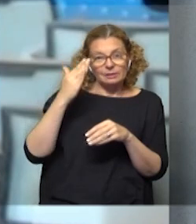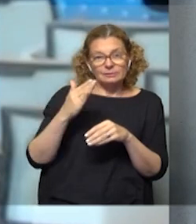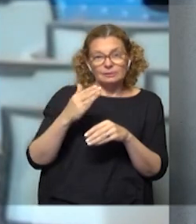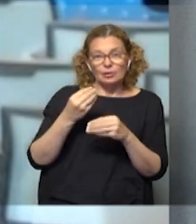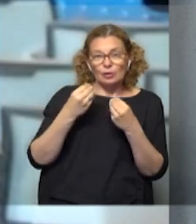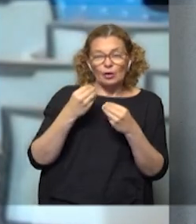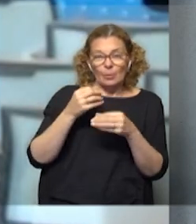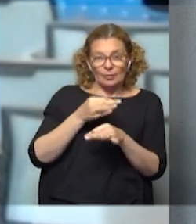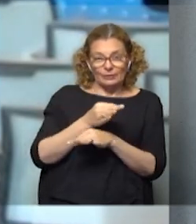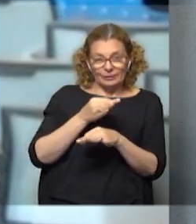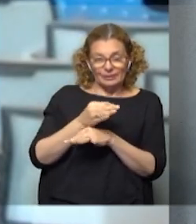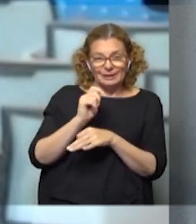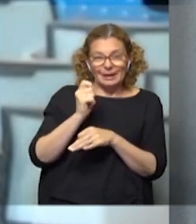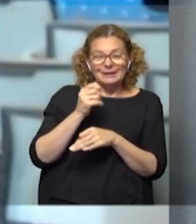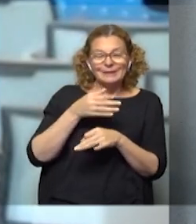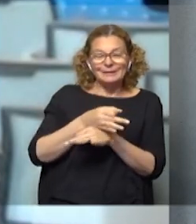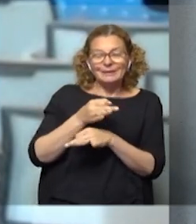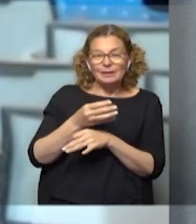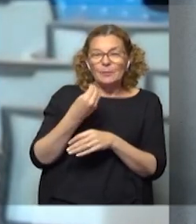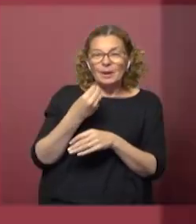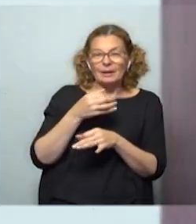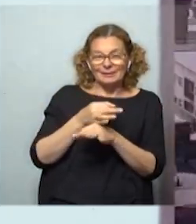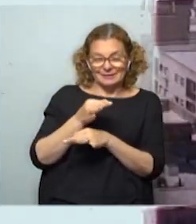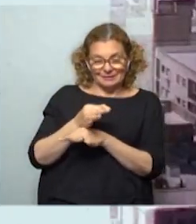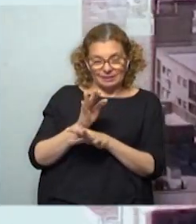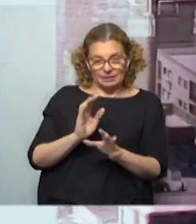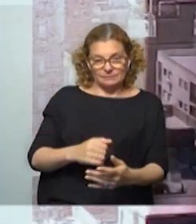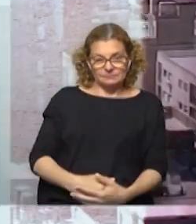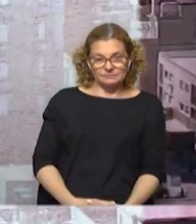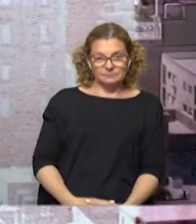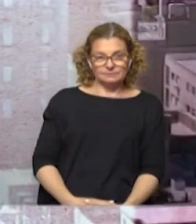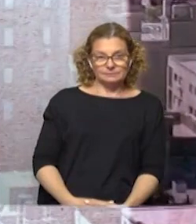Cómo se enseña Y a quién se enseña y para qué se enseña